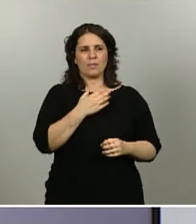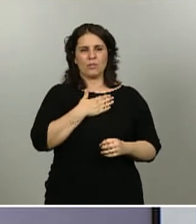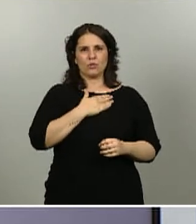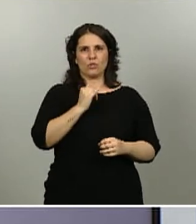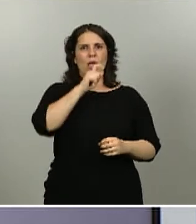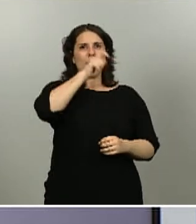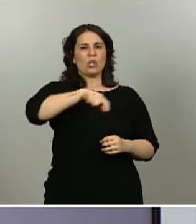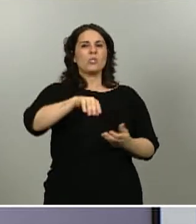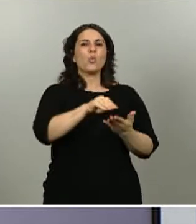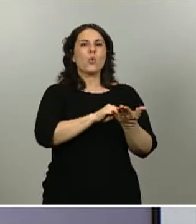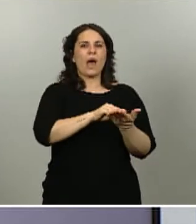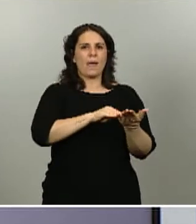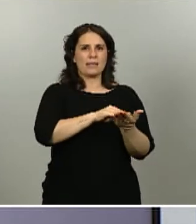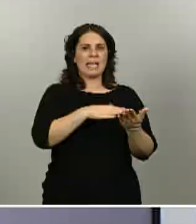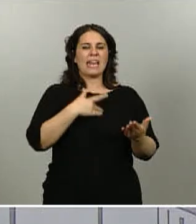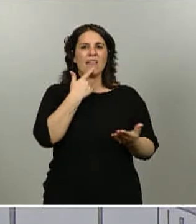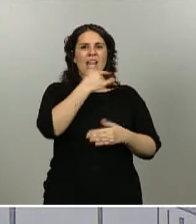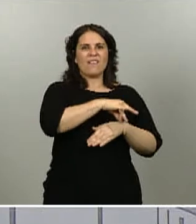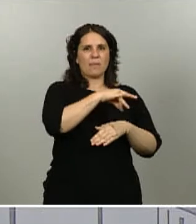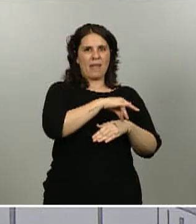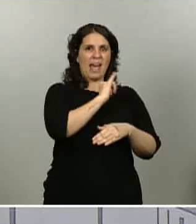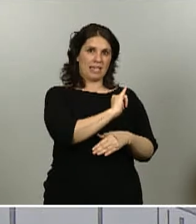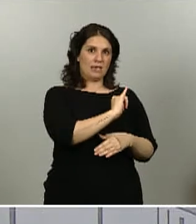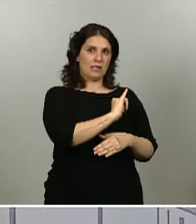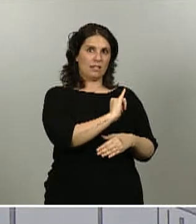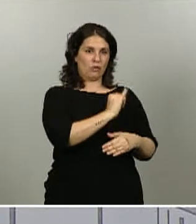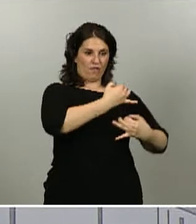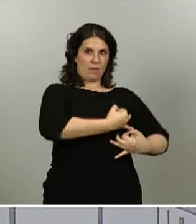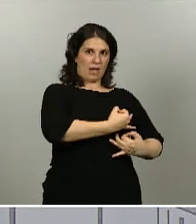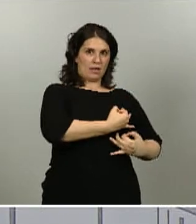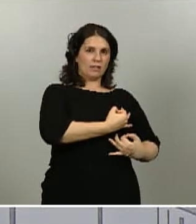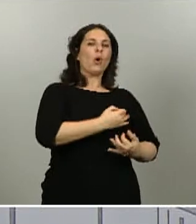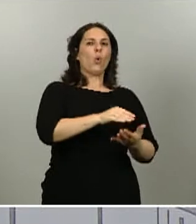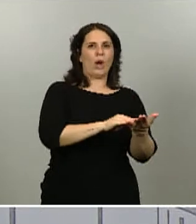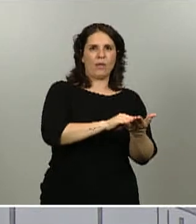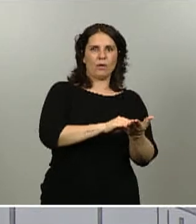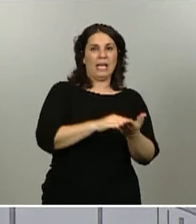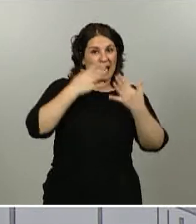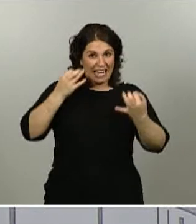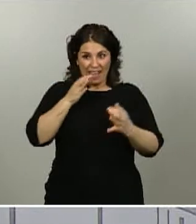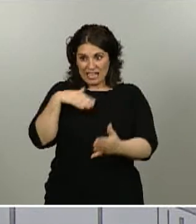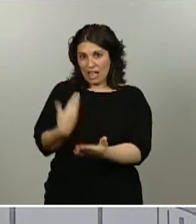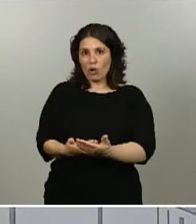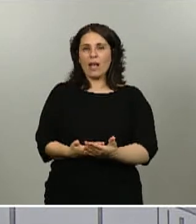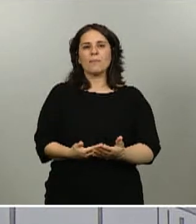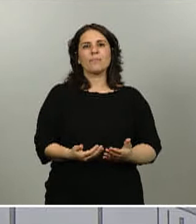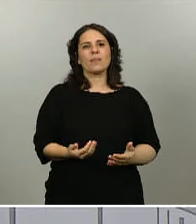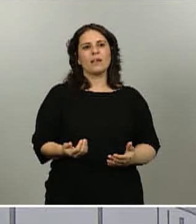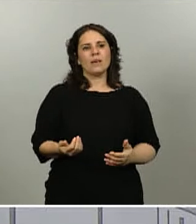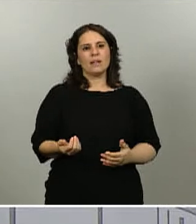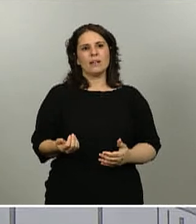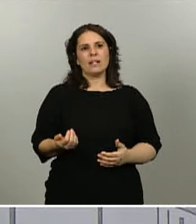tenido una enfermedad y se han curado. Lo que en realidad tenemos hasta la fecha son personas